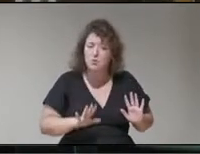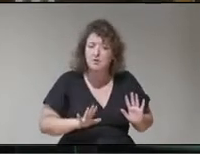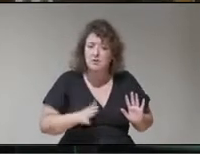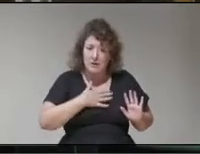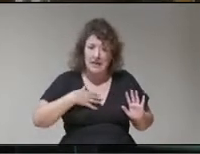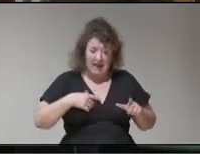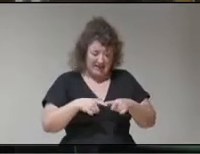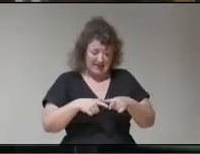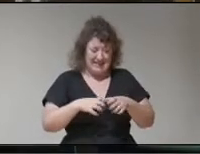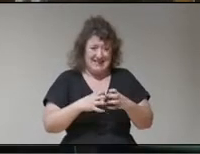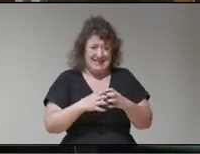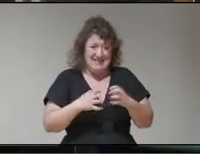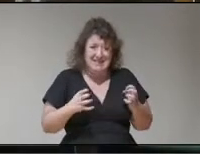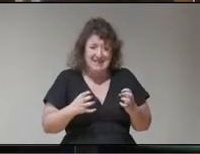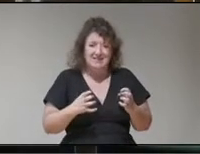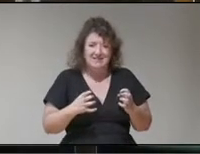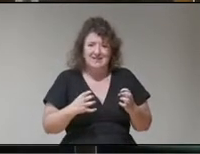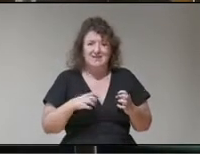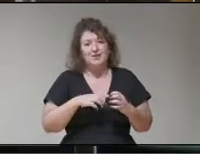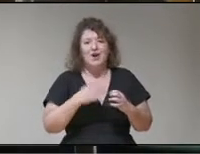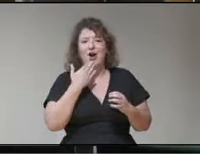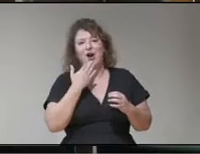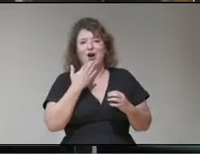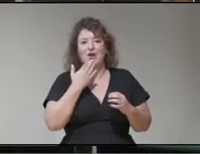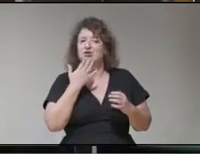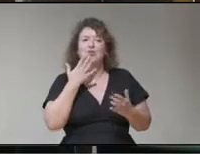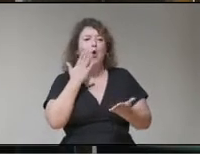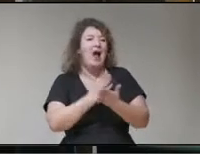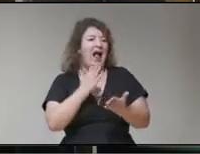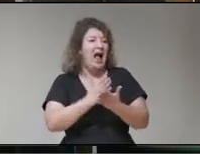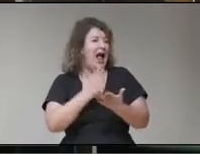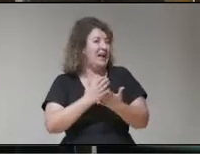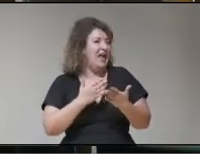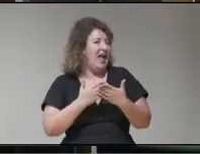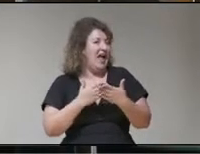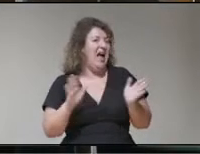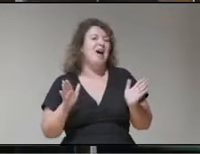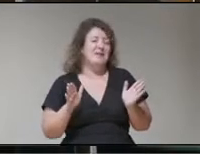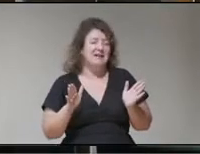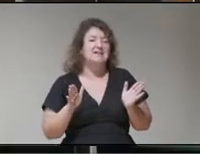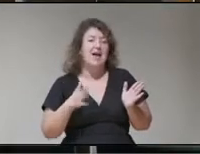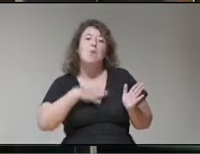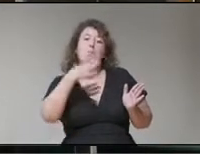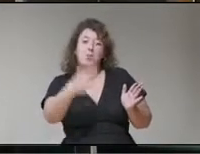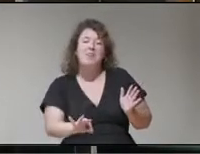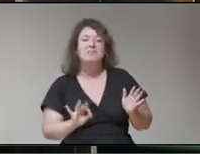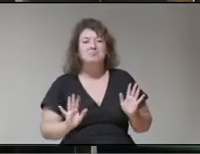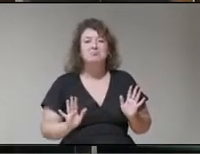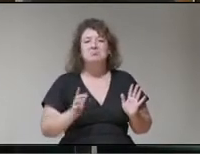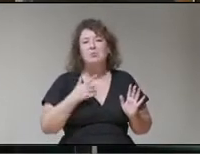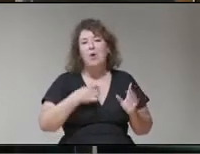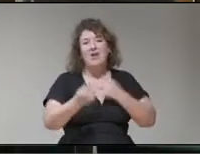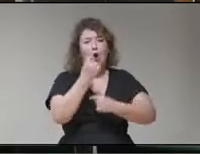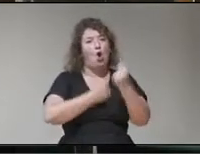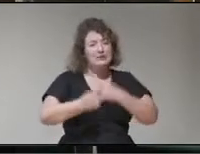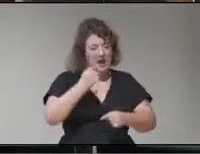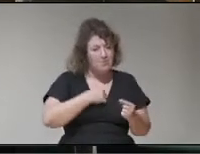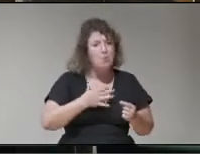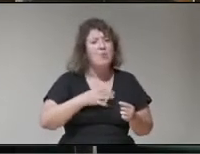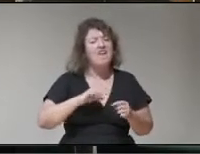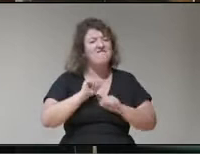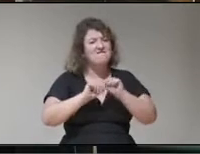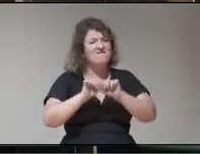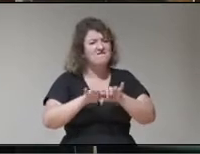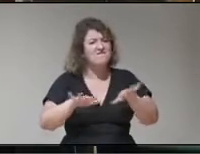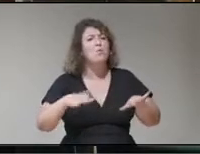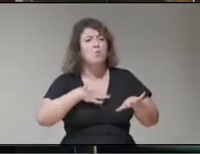desgarro vaginal, aquello es, como dicen, carne abierta y por lo tanto puede ser fácilmente contaminable, fácilmente infectable